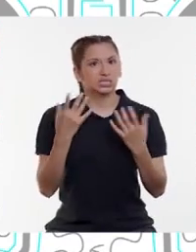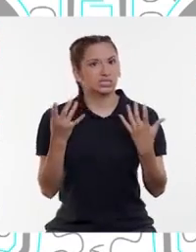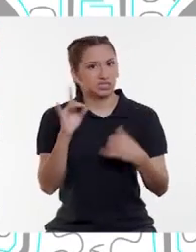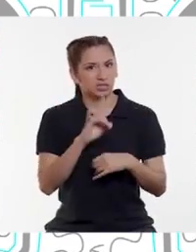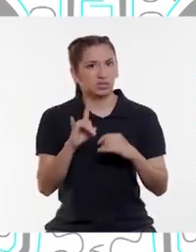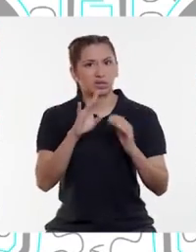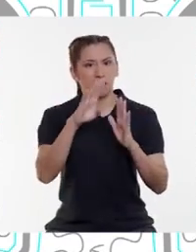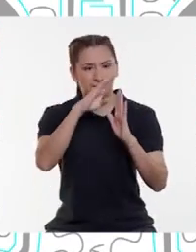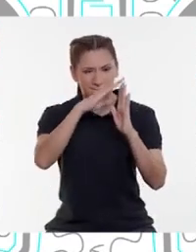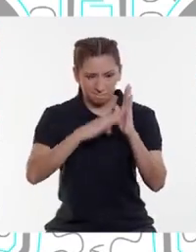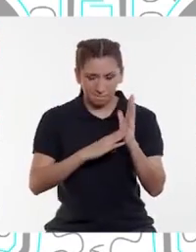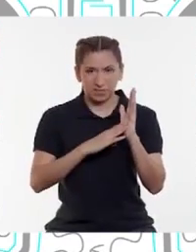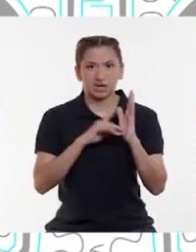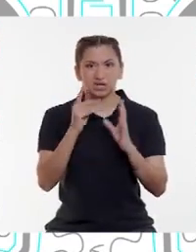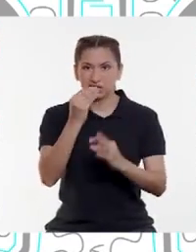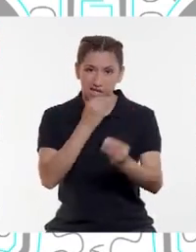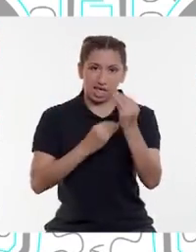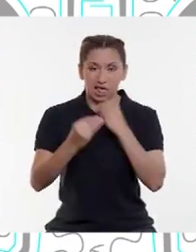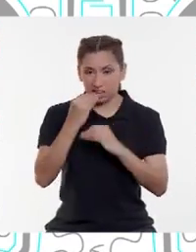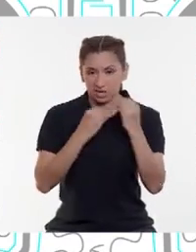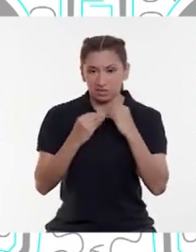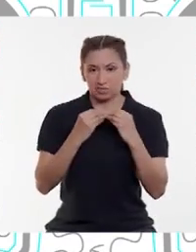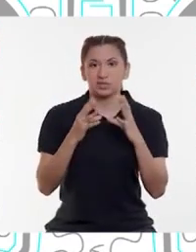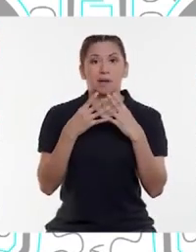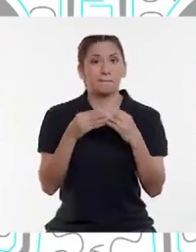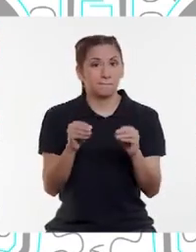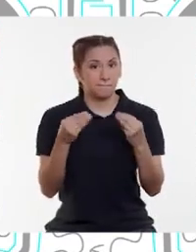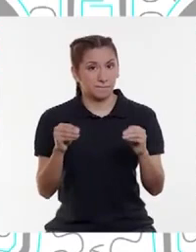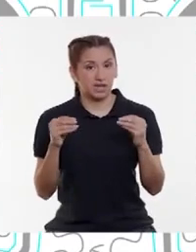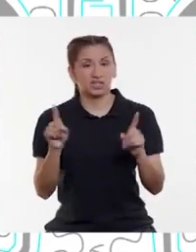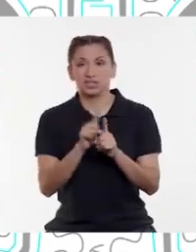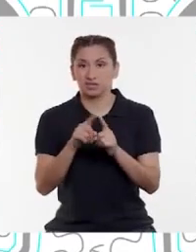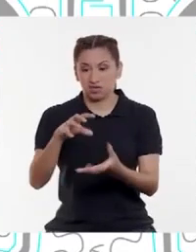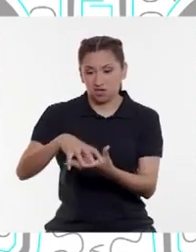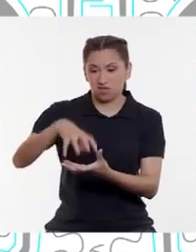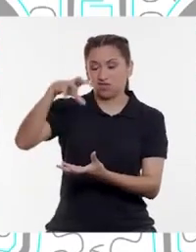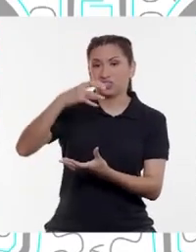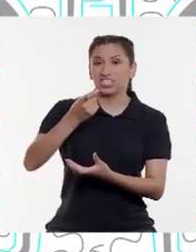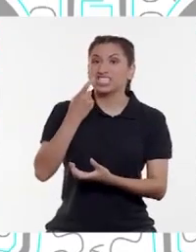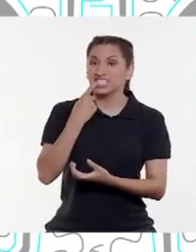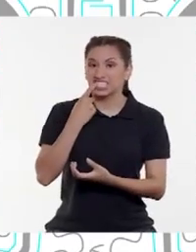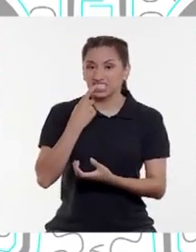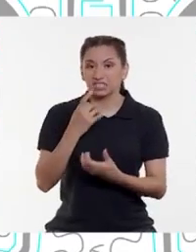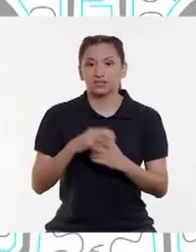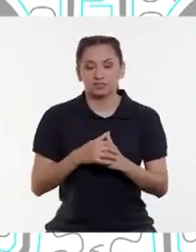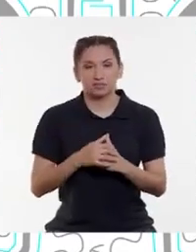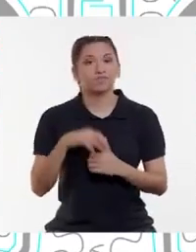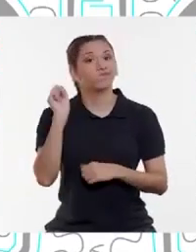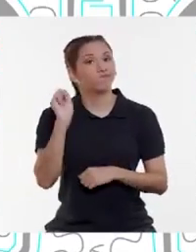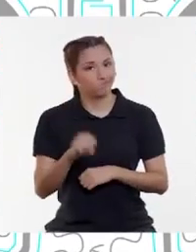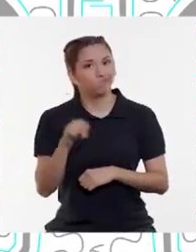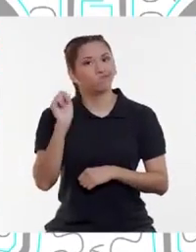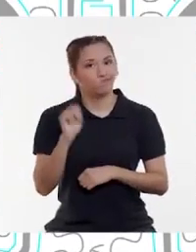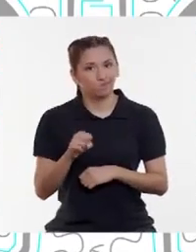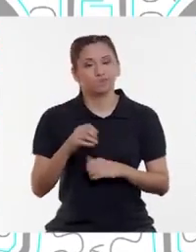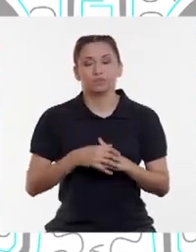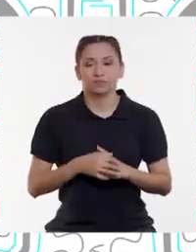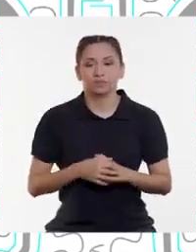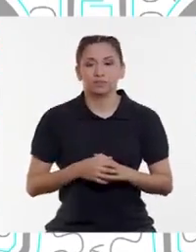Debemos evitar o disminuir el desperdicio de alimentos, de plásticos y de botellas de vidrio. ¡Anotado! Así